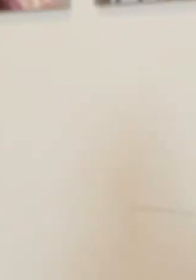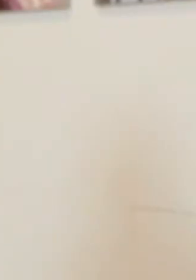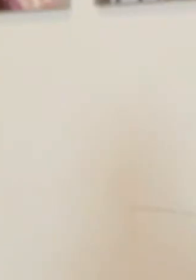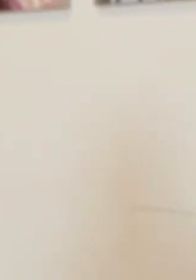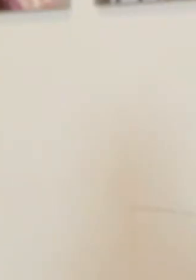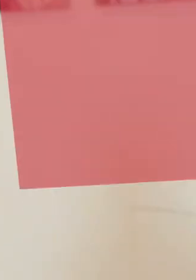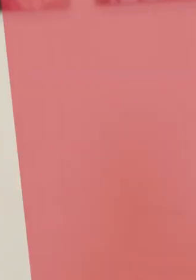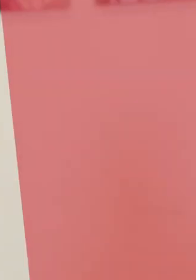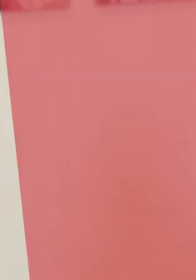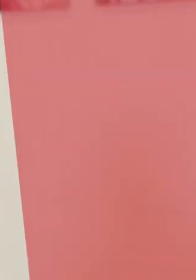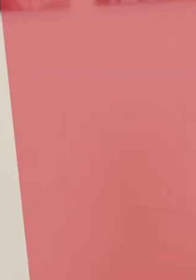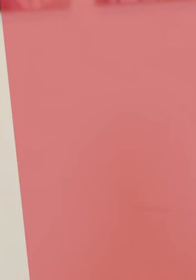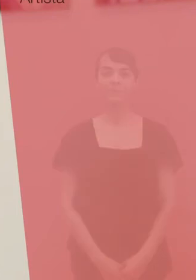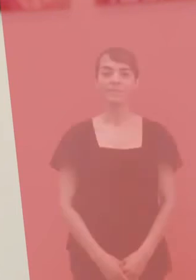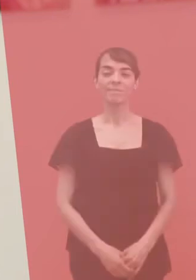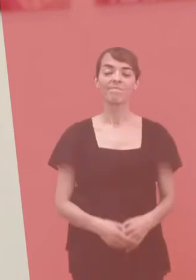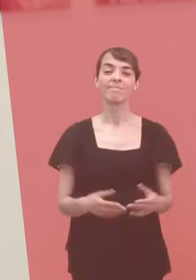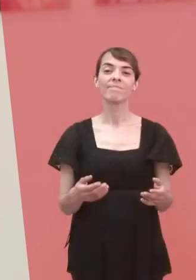Porque ya cuando has expuesto